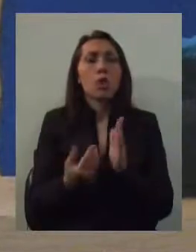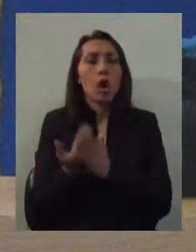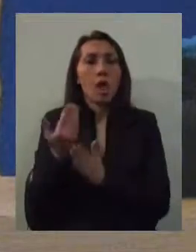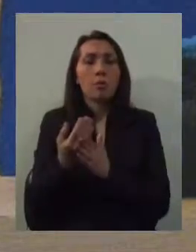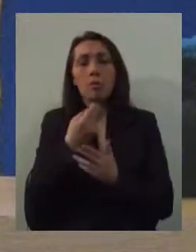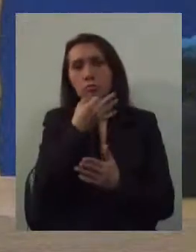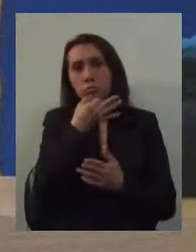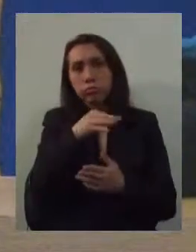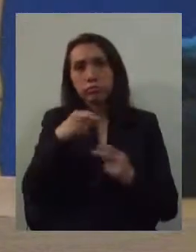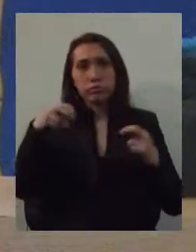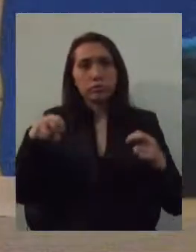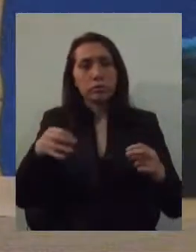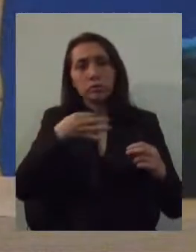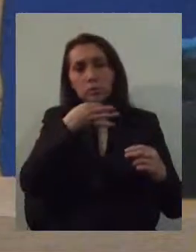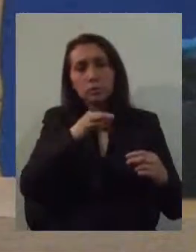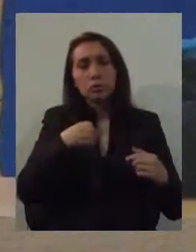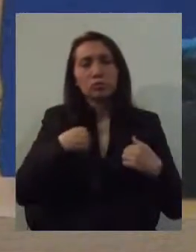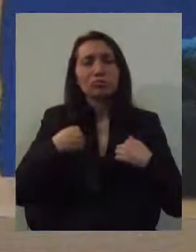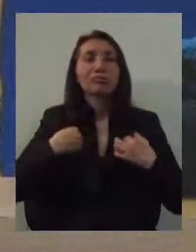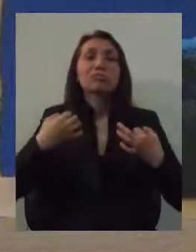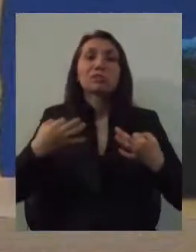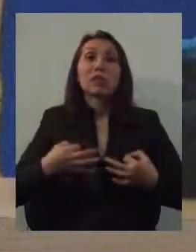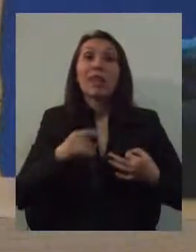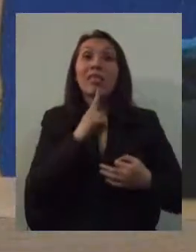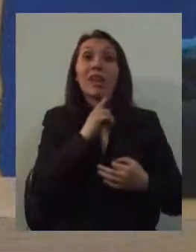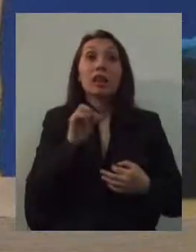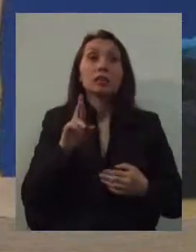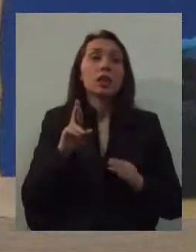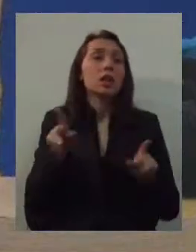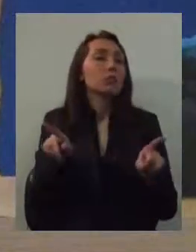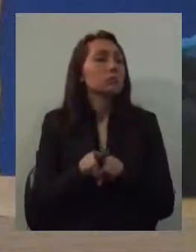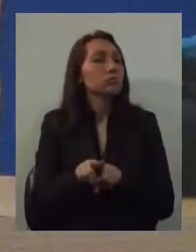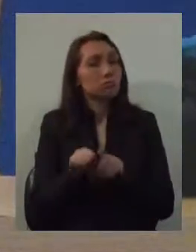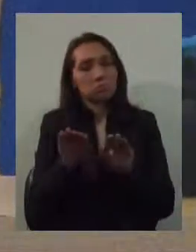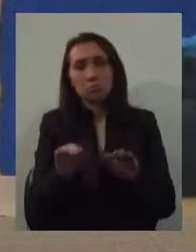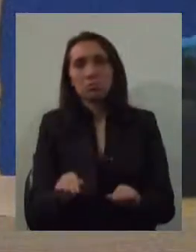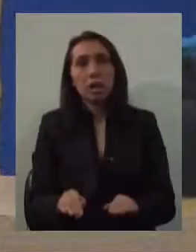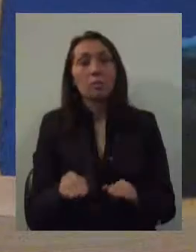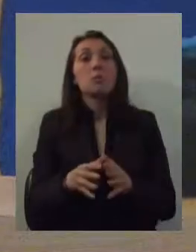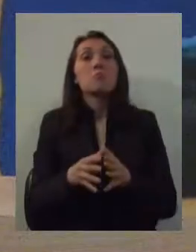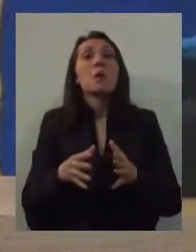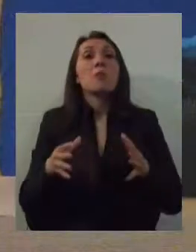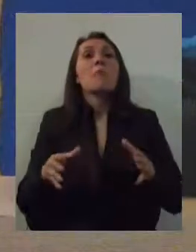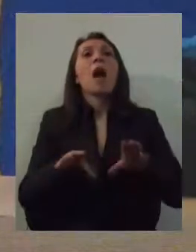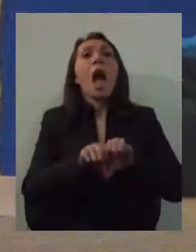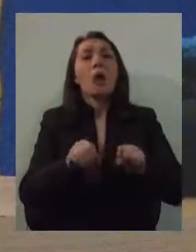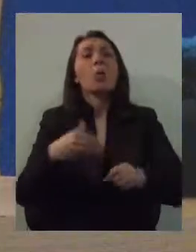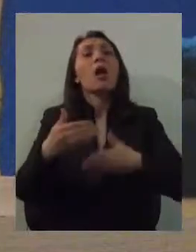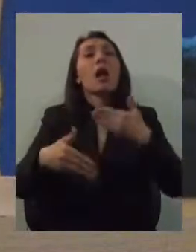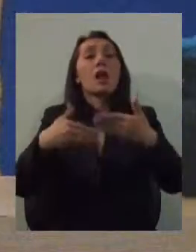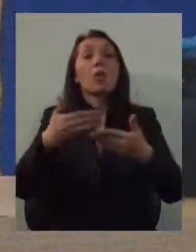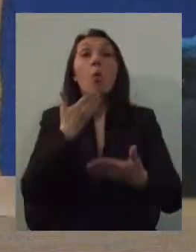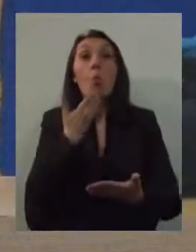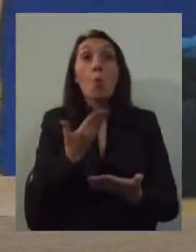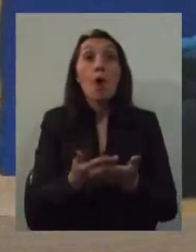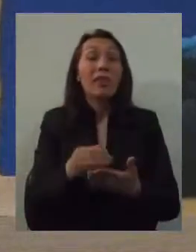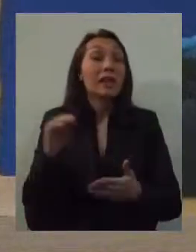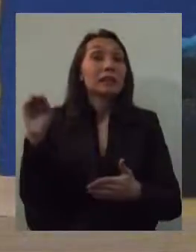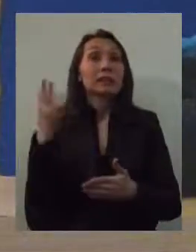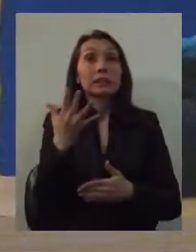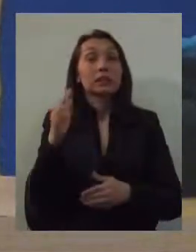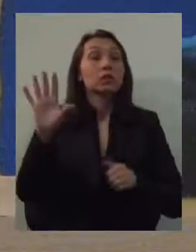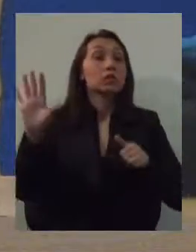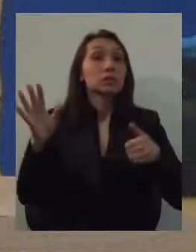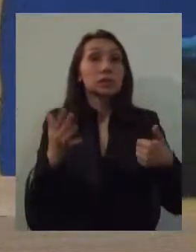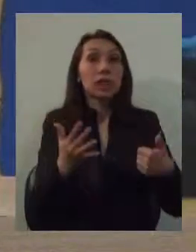los paneles. Yo estoy seguro que en los talleres también va a pasar esto, que cada vez vamos a estar más de acuerdo y cuando sea la quinto,